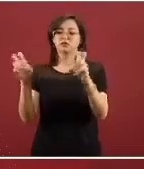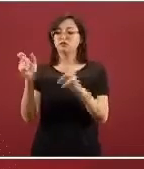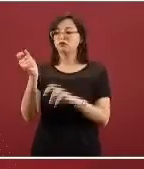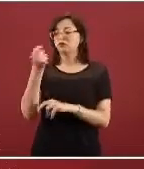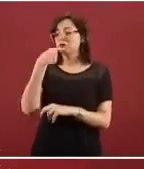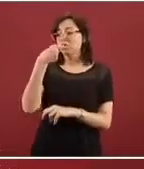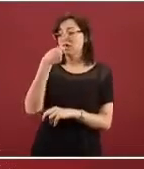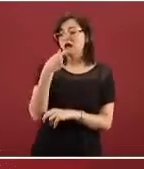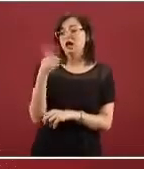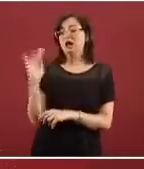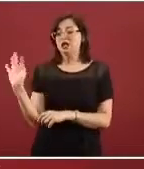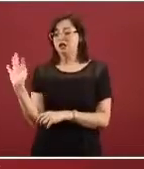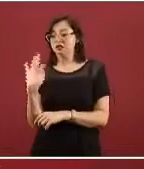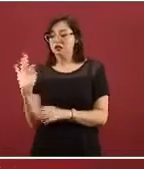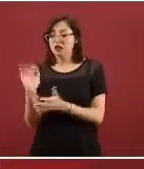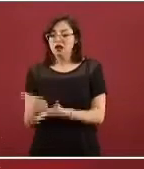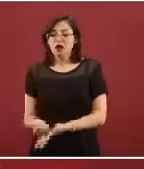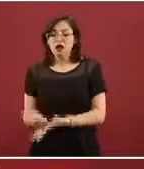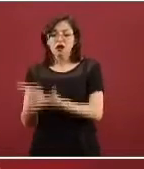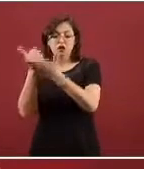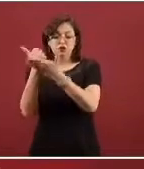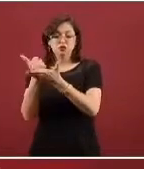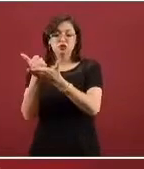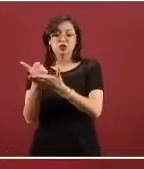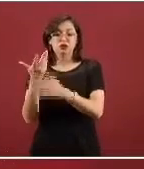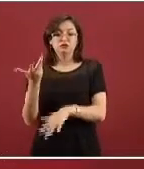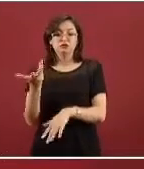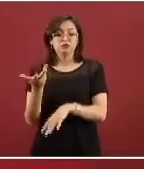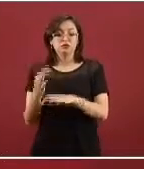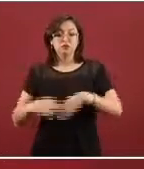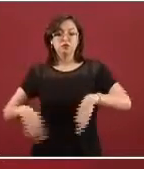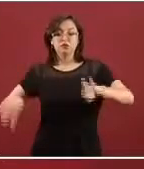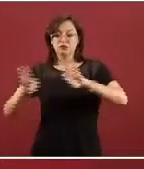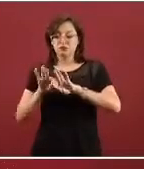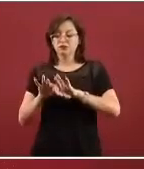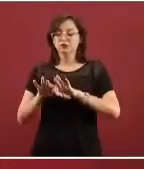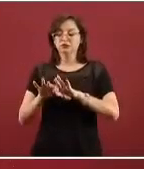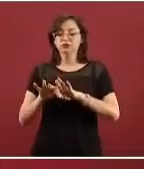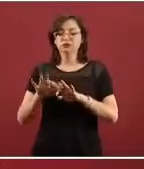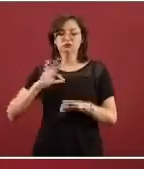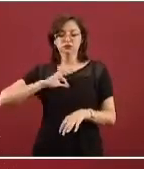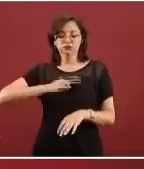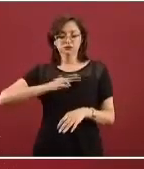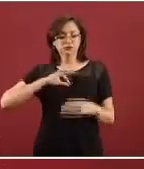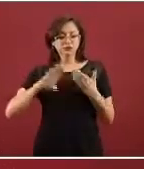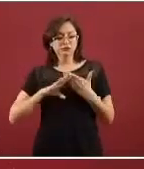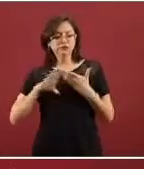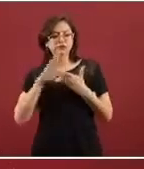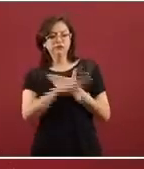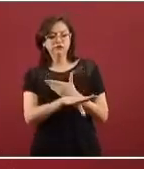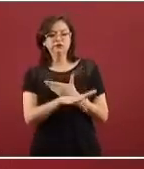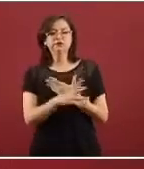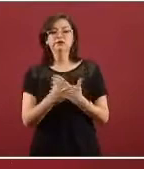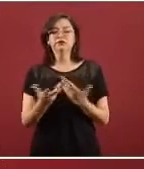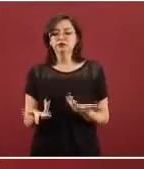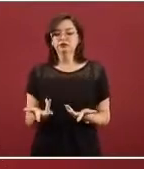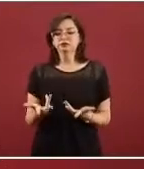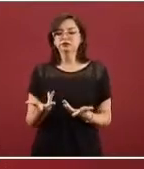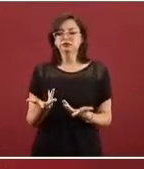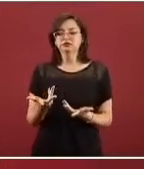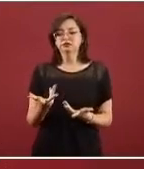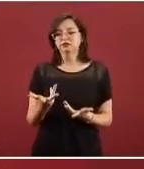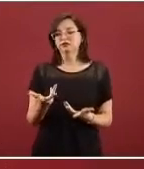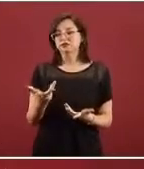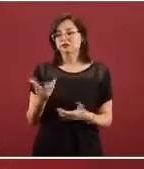alguna potencialidad de ser relevantes frente a esta pandemia y en particular en contra de este